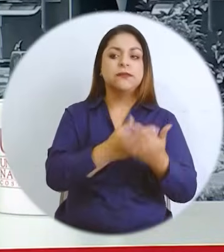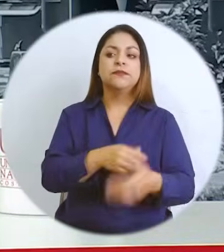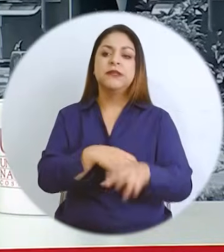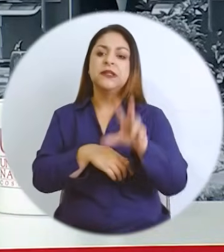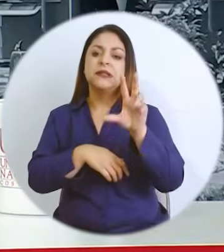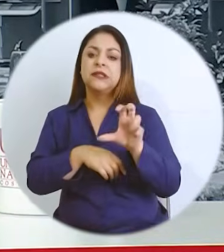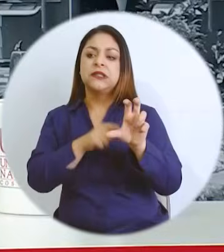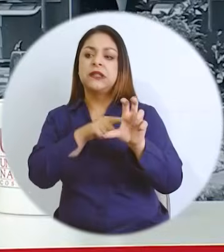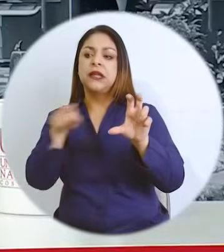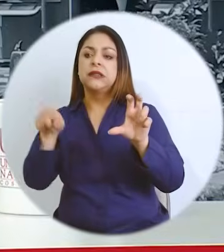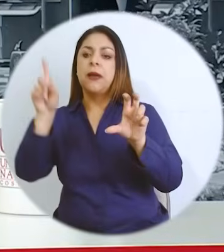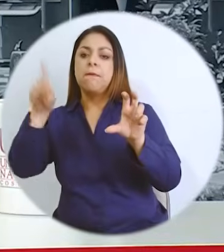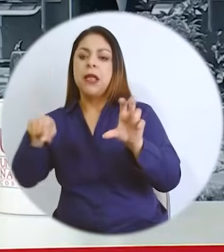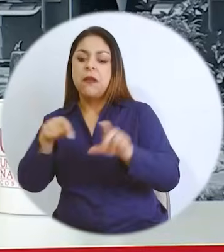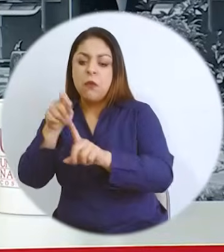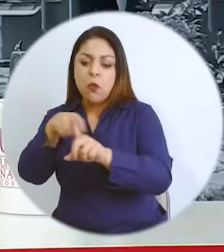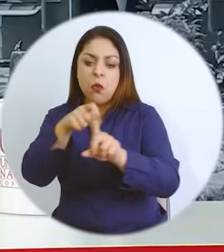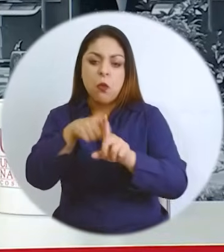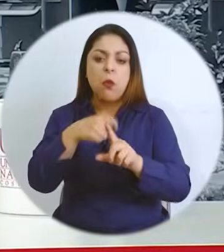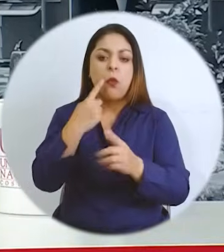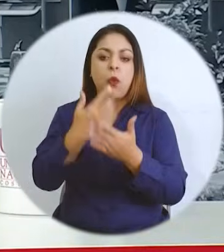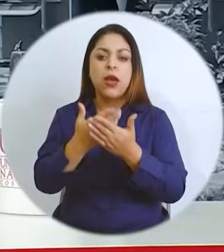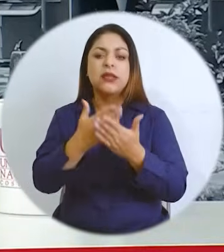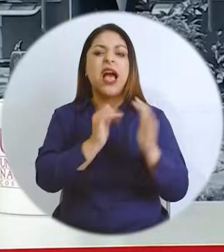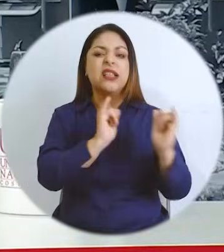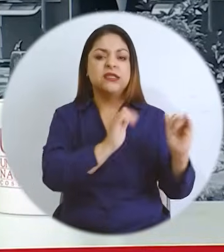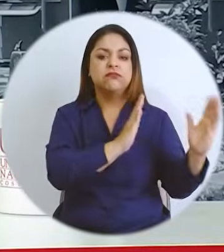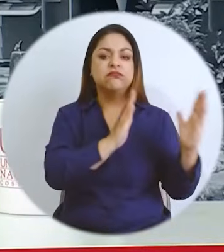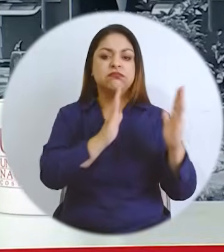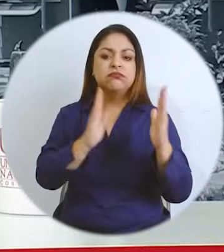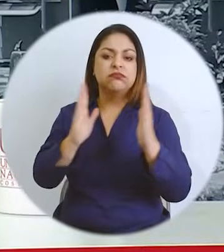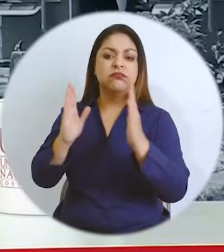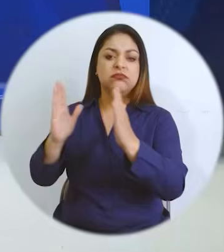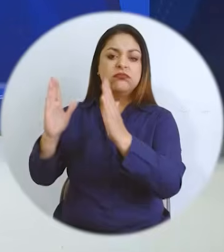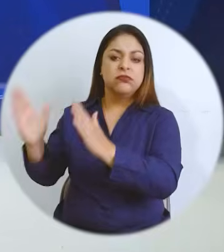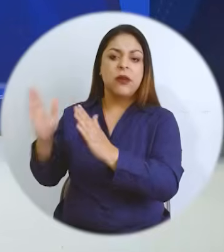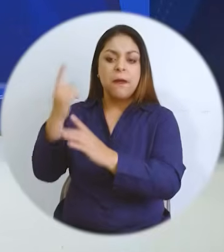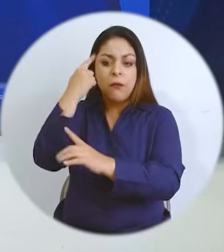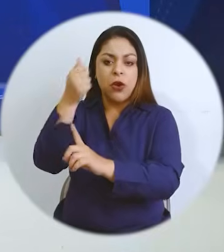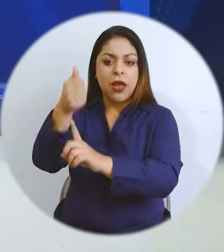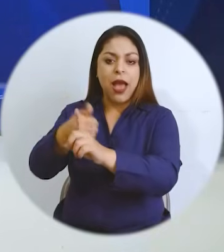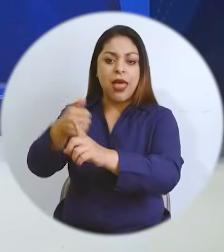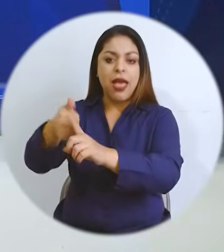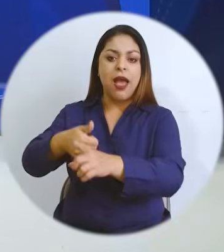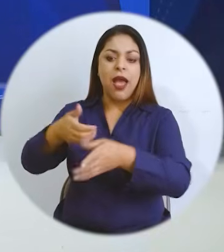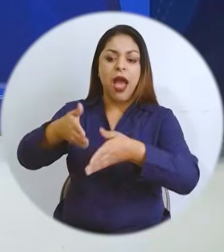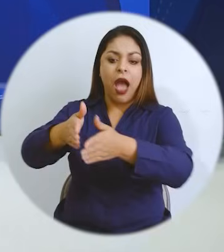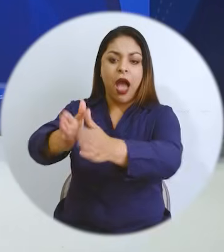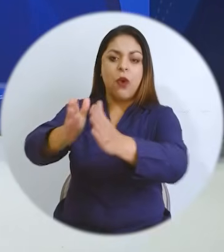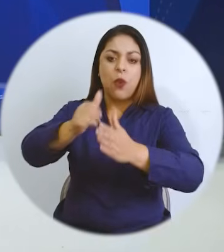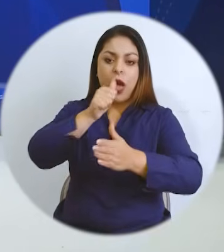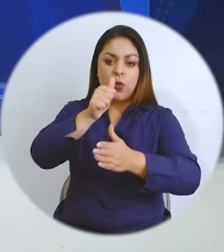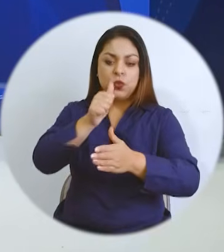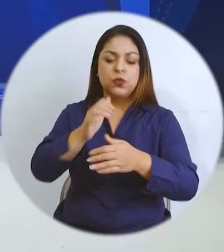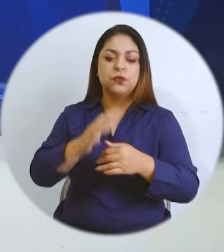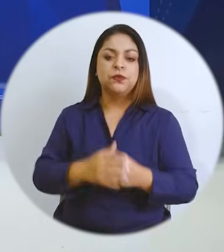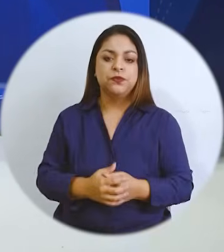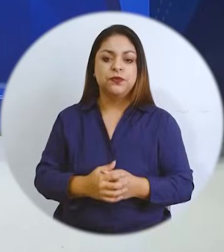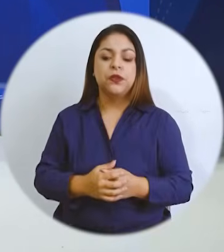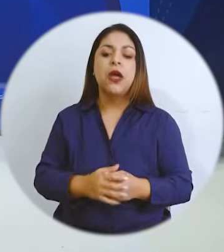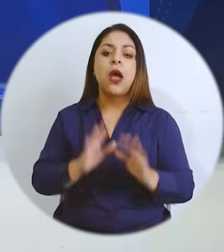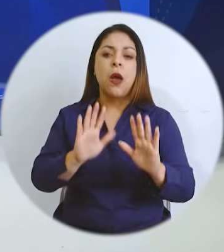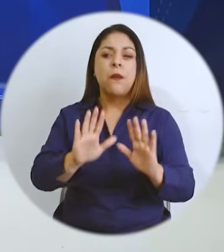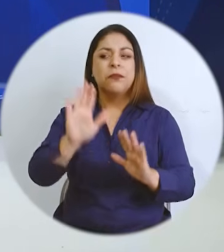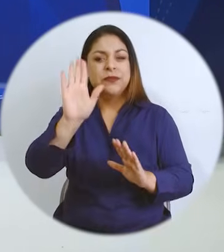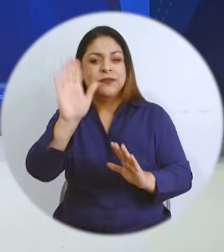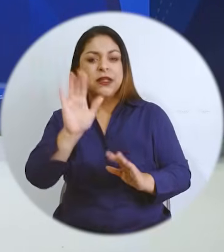tipo, y así en conforme vaya la cantidad de abonados por acueducto. Y es que, perdón, Sí. ahí tenemos que tomar en cuenta y